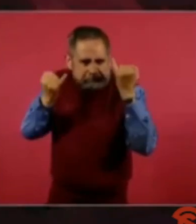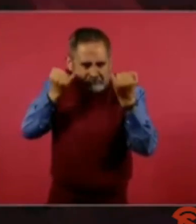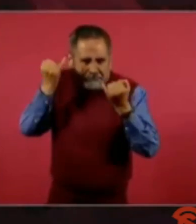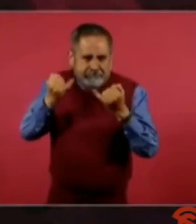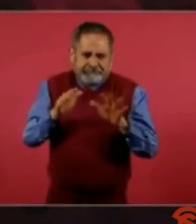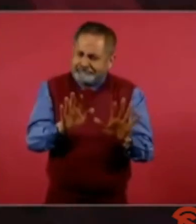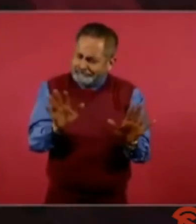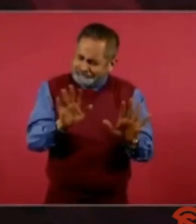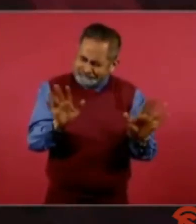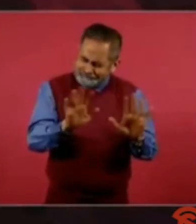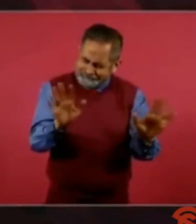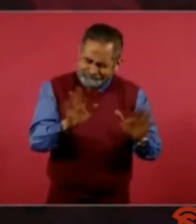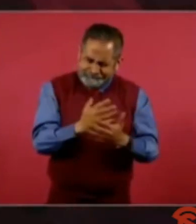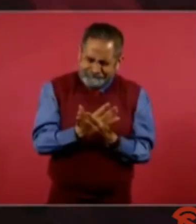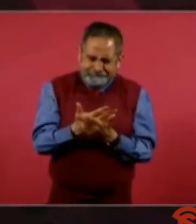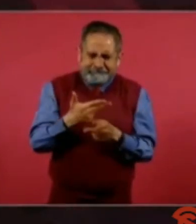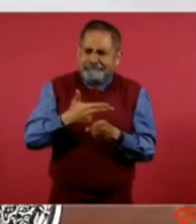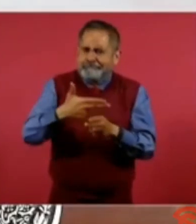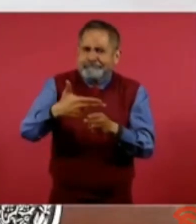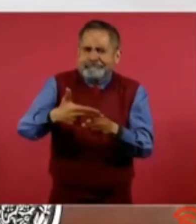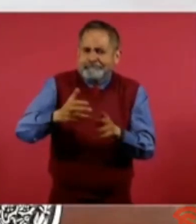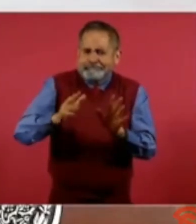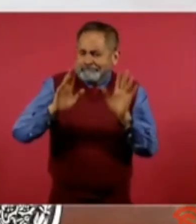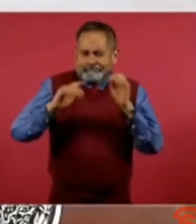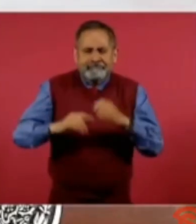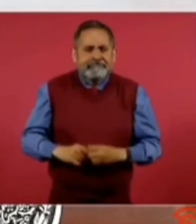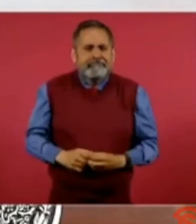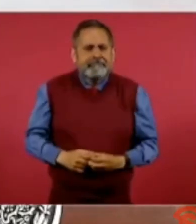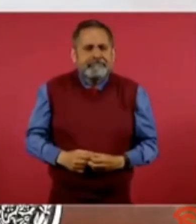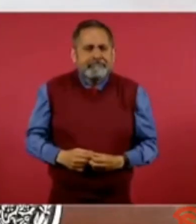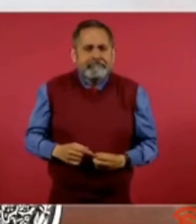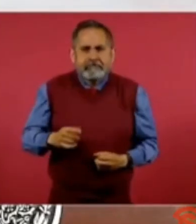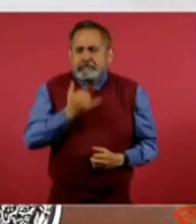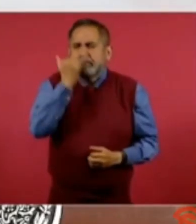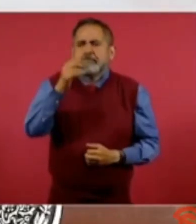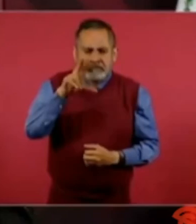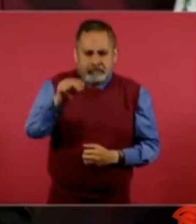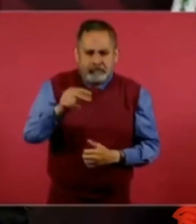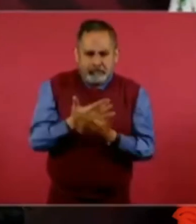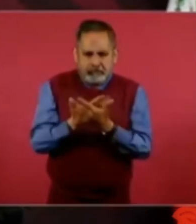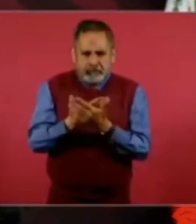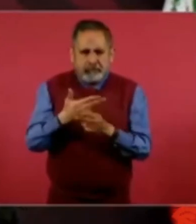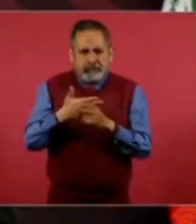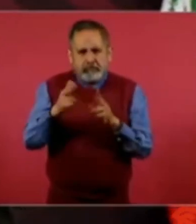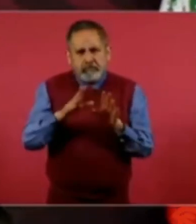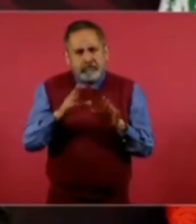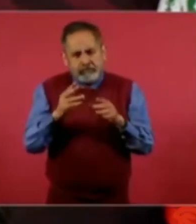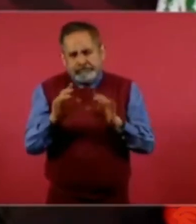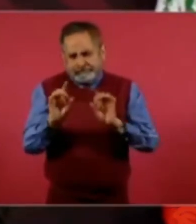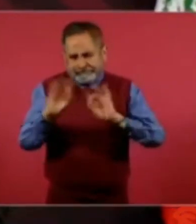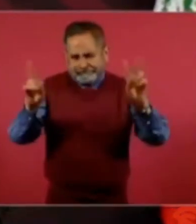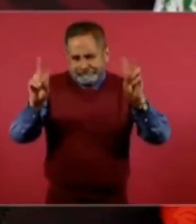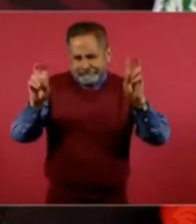conjeturas para no no equivocarnos y esos son asuntos